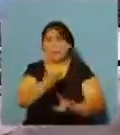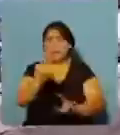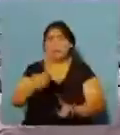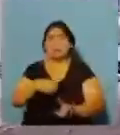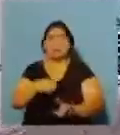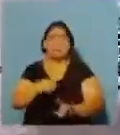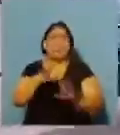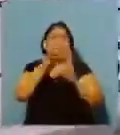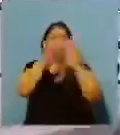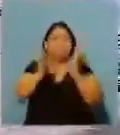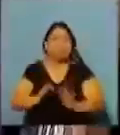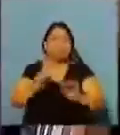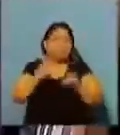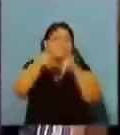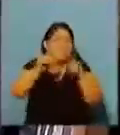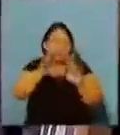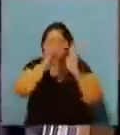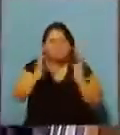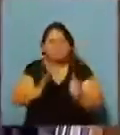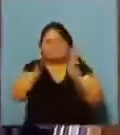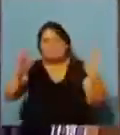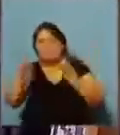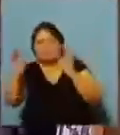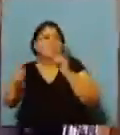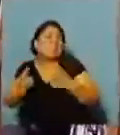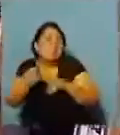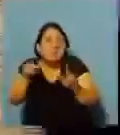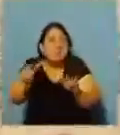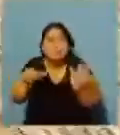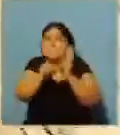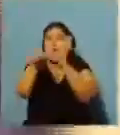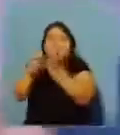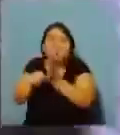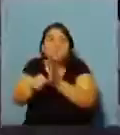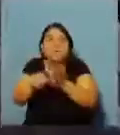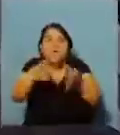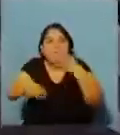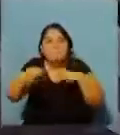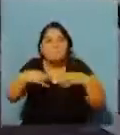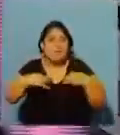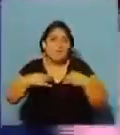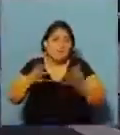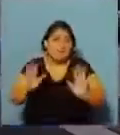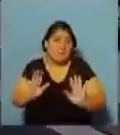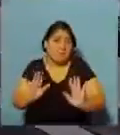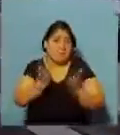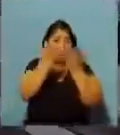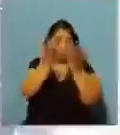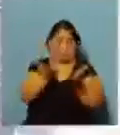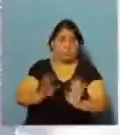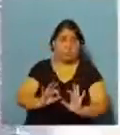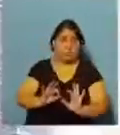de indumentaria, SUNITI, en todo el país y rige para quienes comercializan vestimenta de manera presencial o por